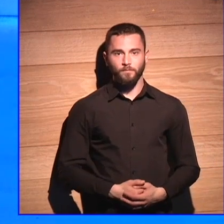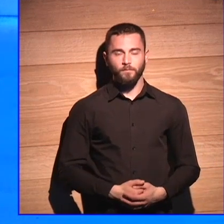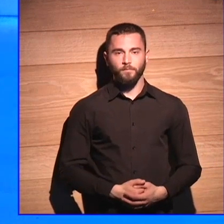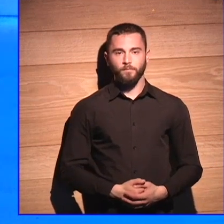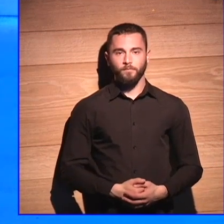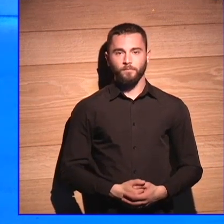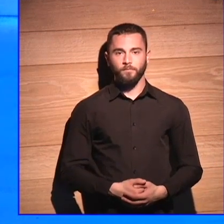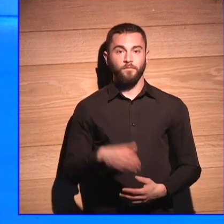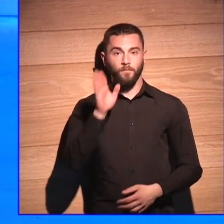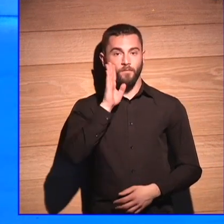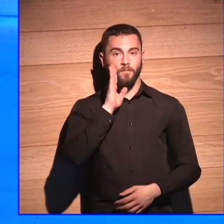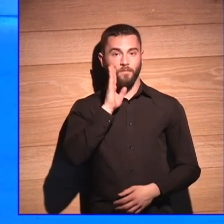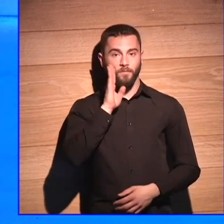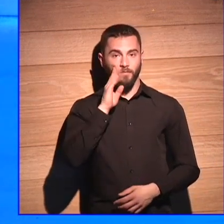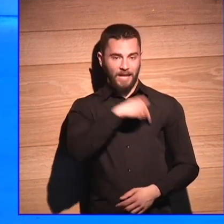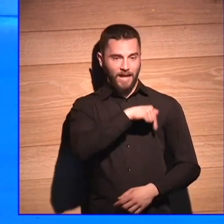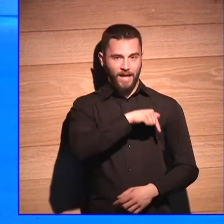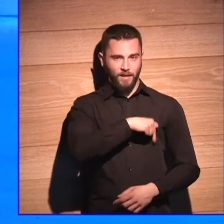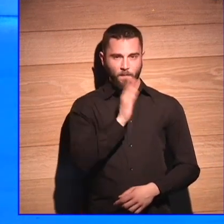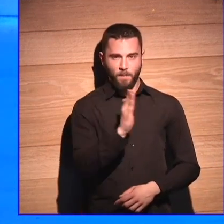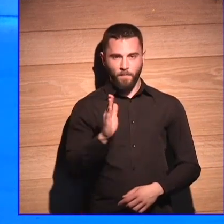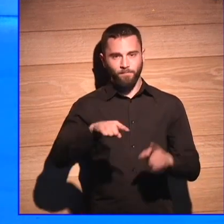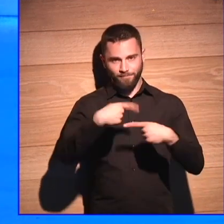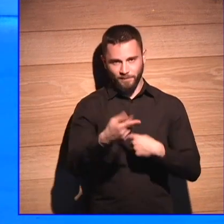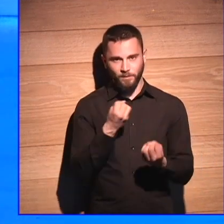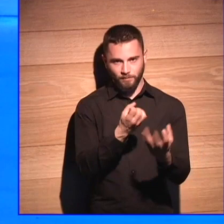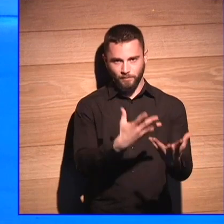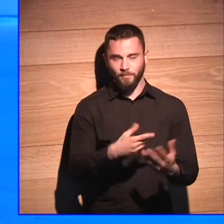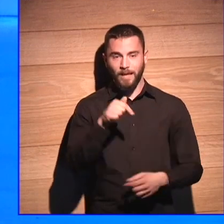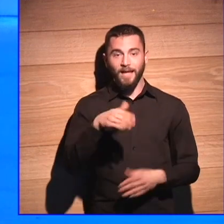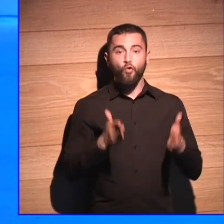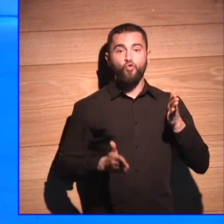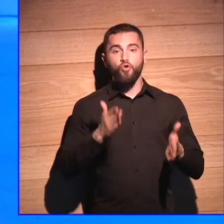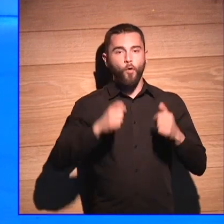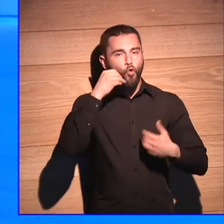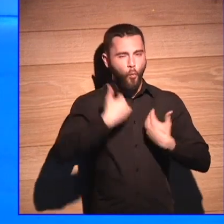De esto hablaremos de las implicaciones éticas luego. Aquí un robot